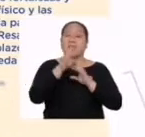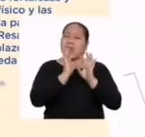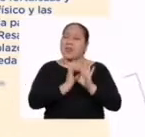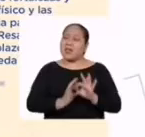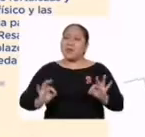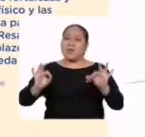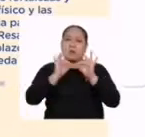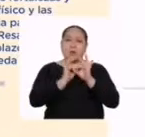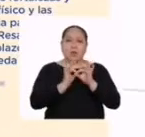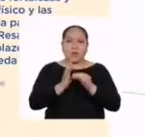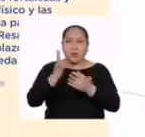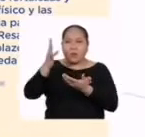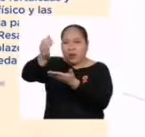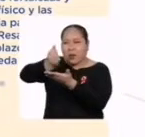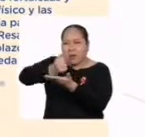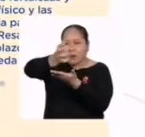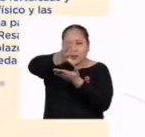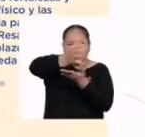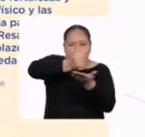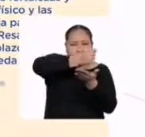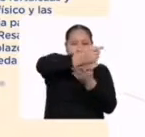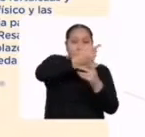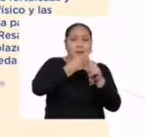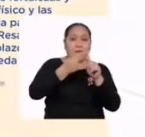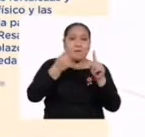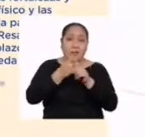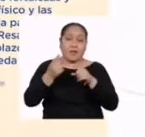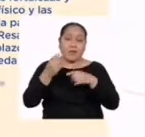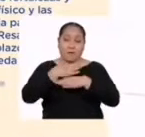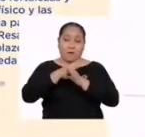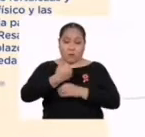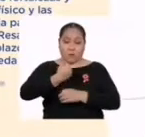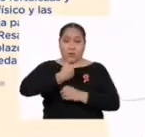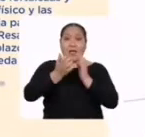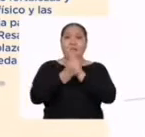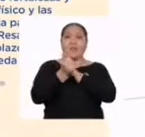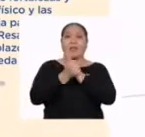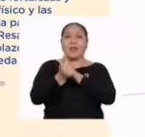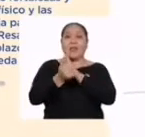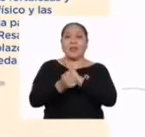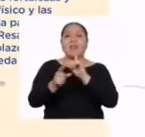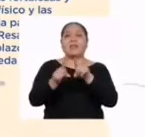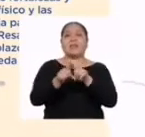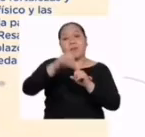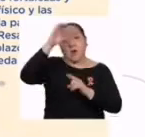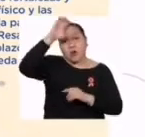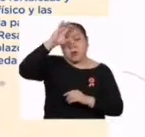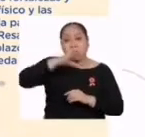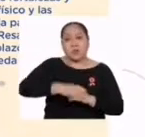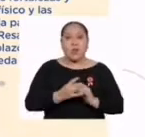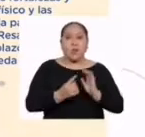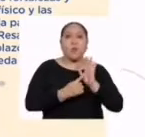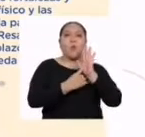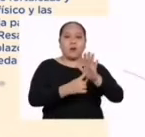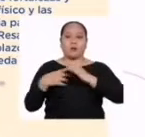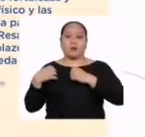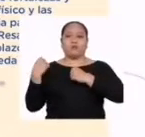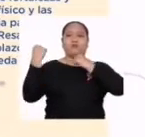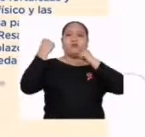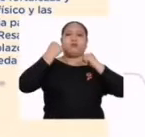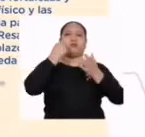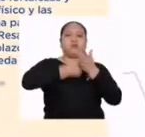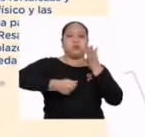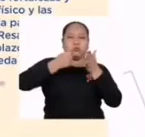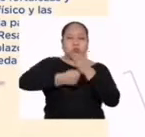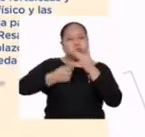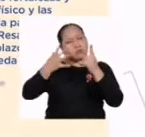importancia para la adquisición de diferentes destrezas y conocimientos. Resalta el valor del esfuerzo diario para alcanzar metas a largo